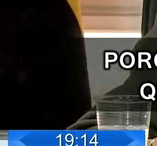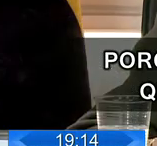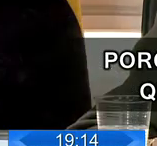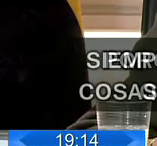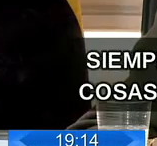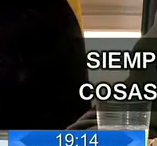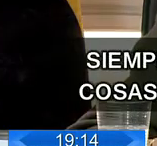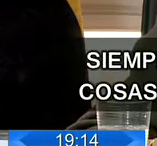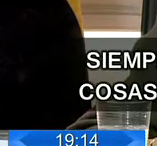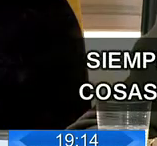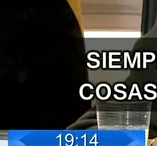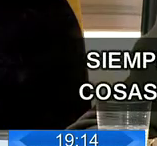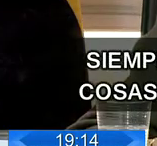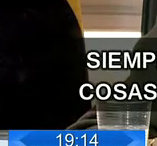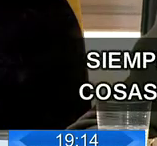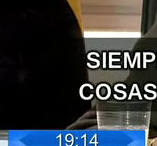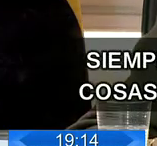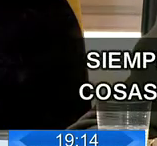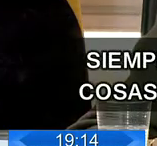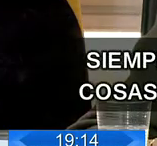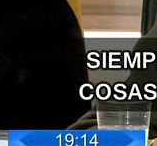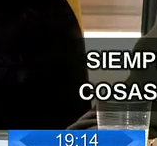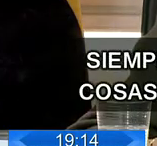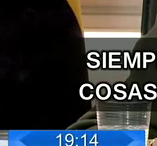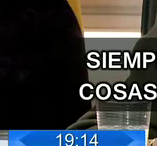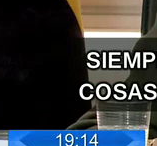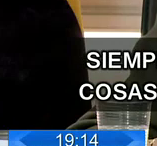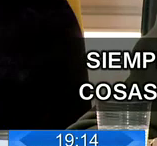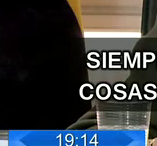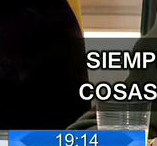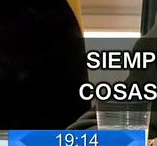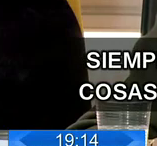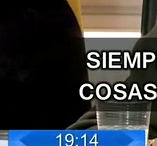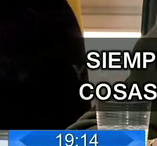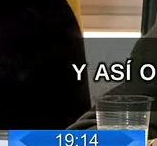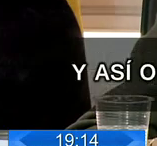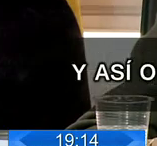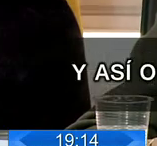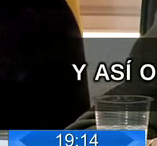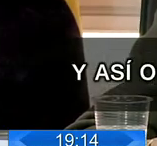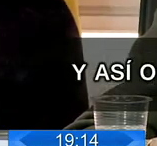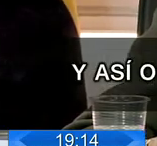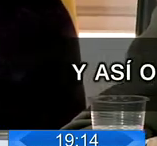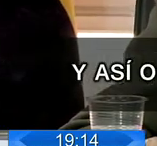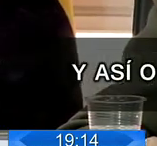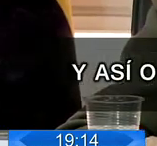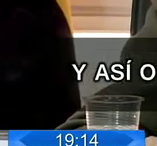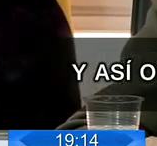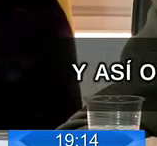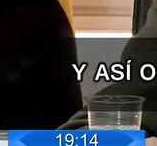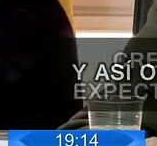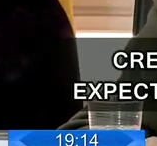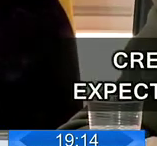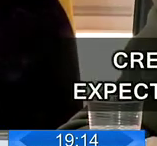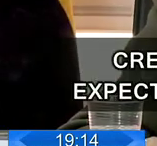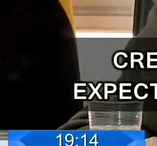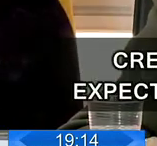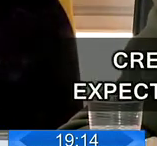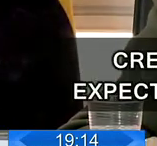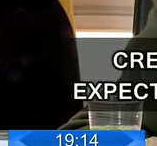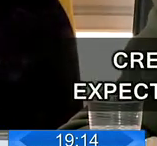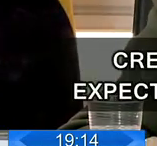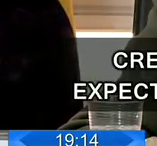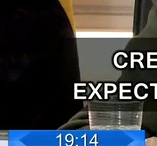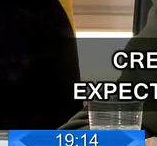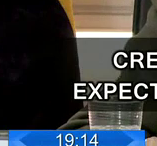mejor. Siempre es posible hacer mejor las cosas que hacen los seres humanos. Y así lo ocurre con lo que hemos hecho. Creo que nos